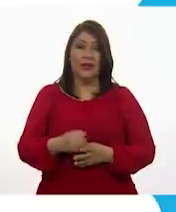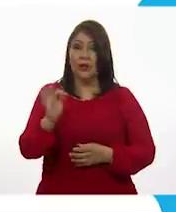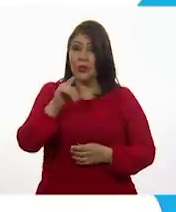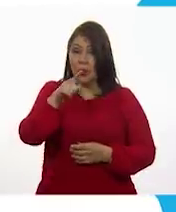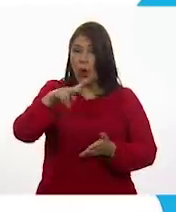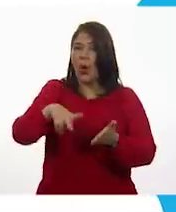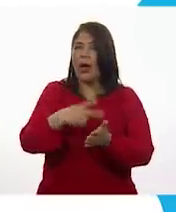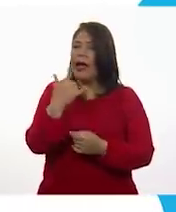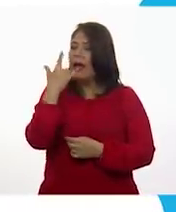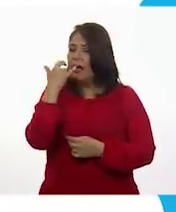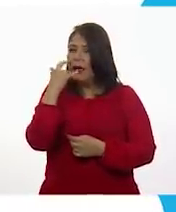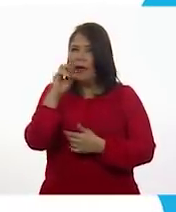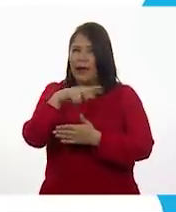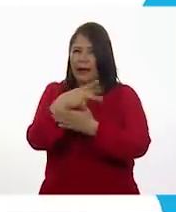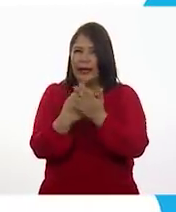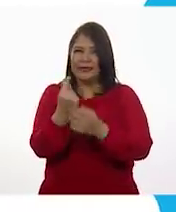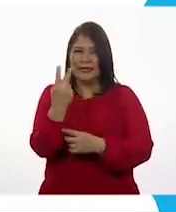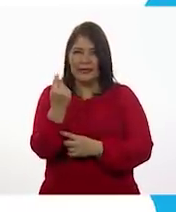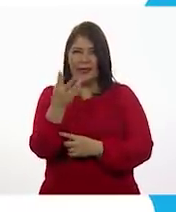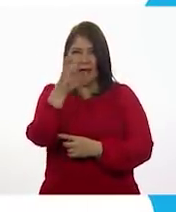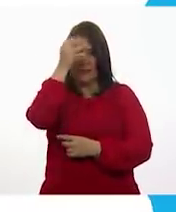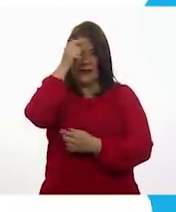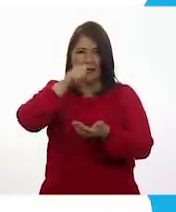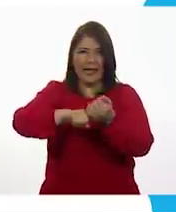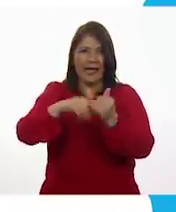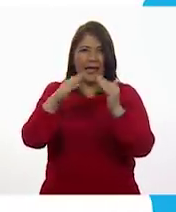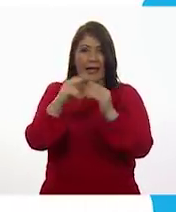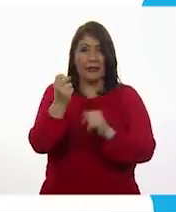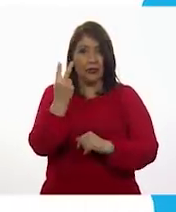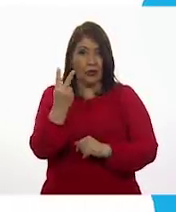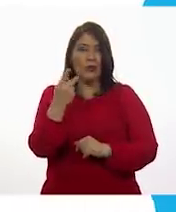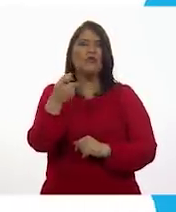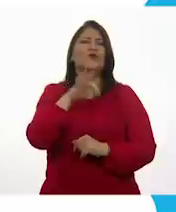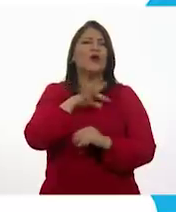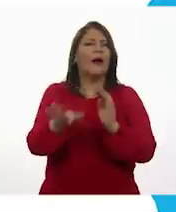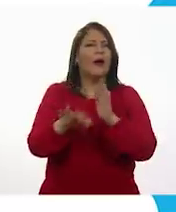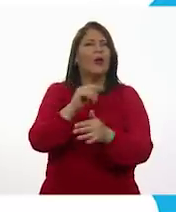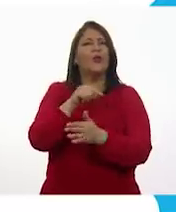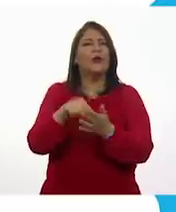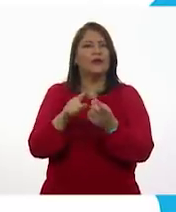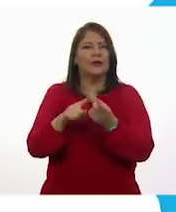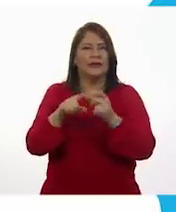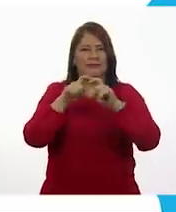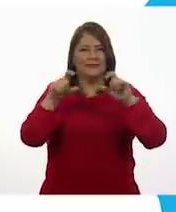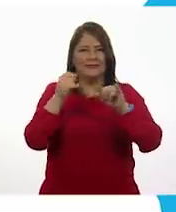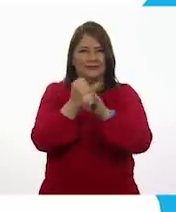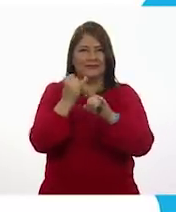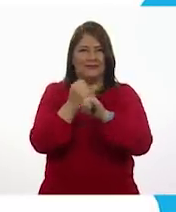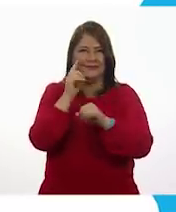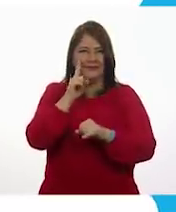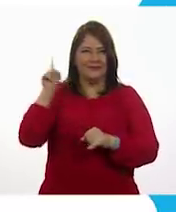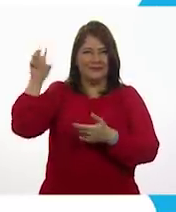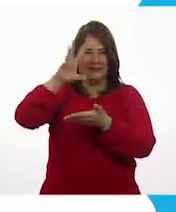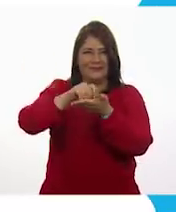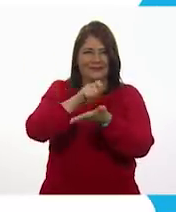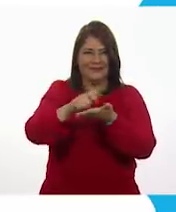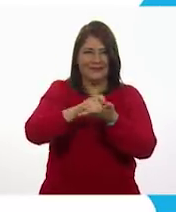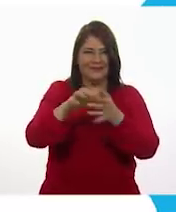Si quieres volver a ver los programas de Aprende en Casa 2, los puedes encontrar en la siguiente liga: